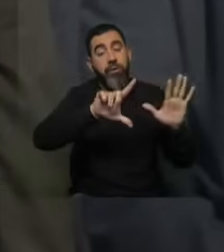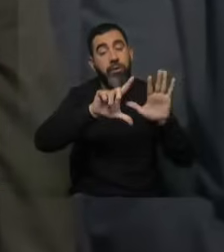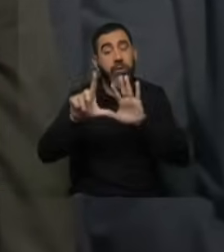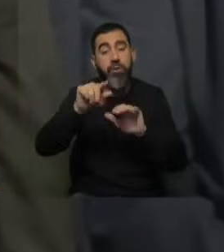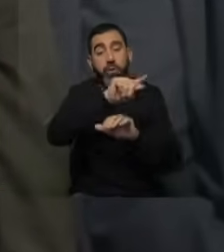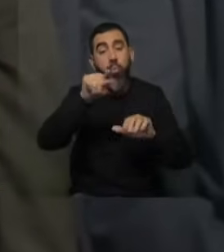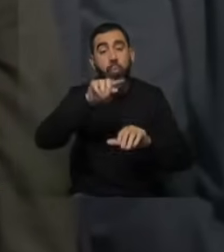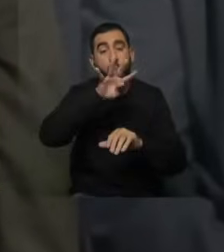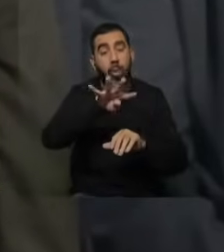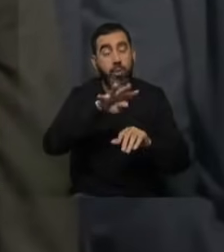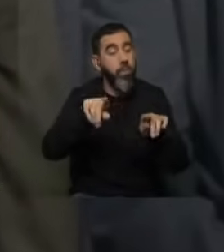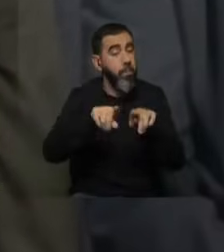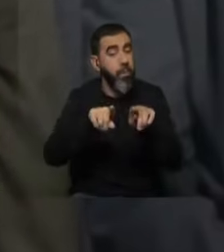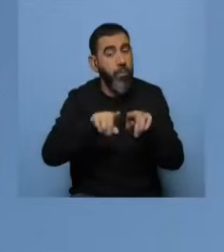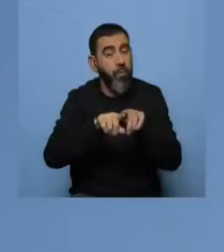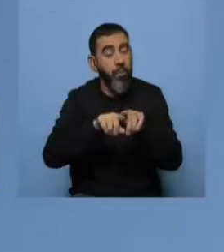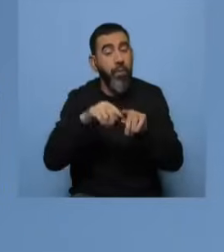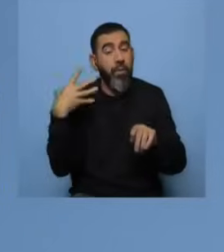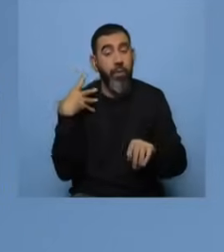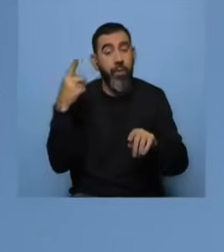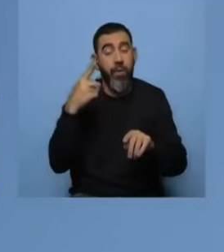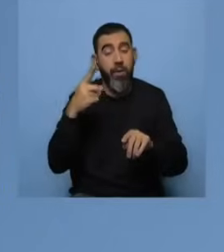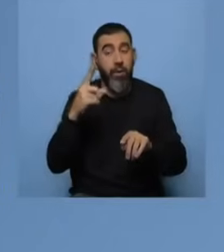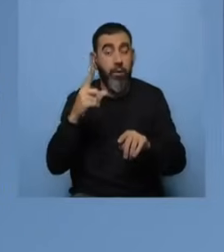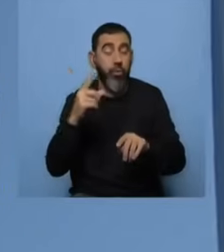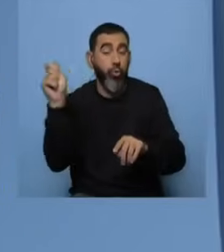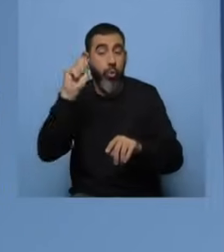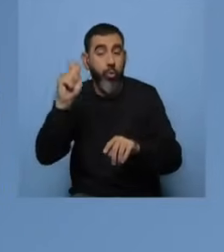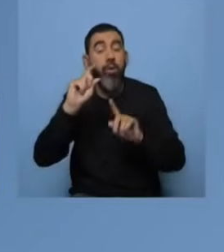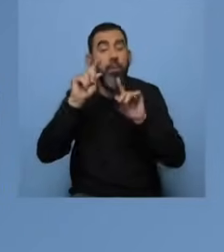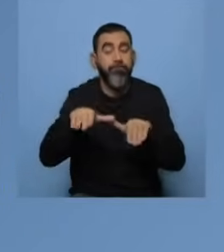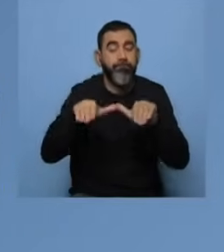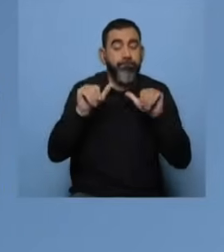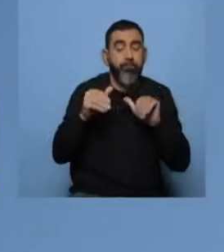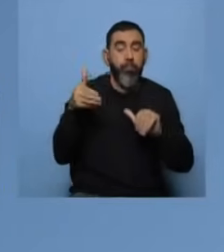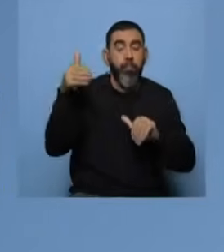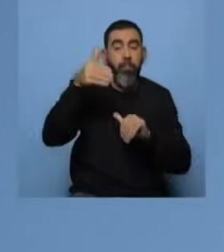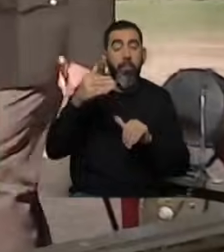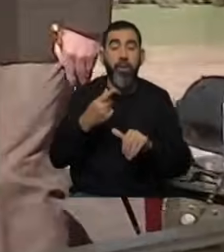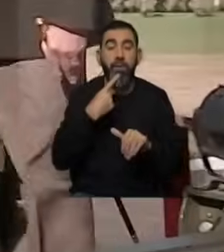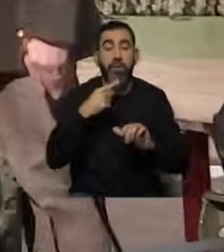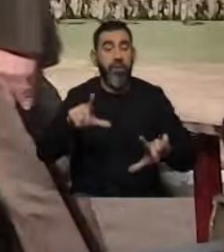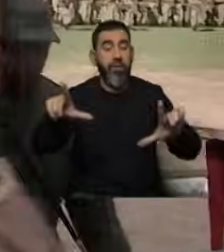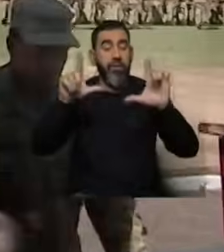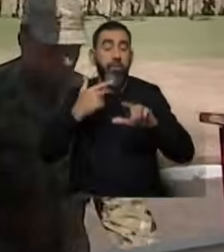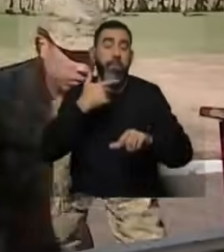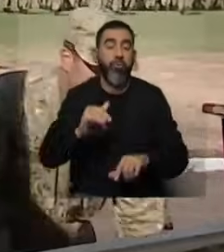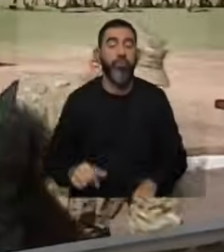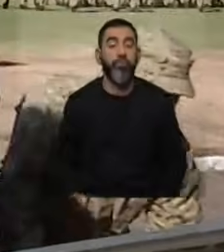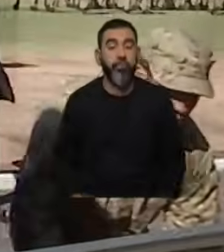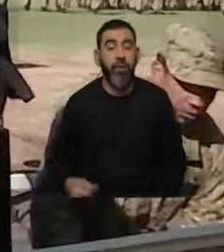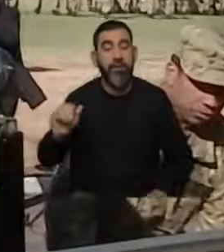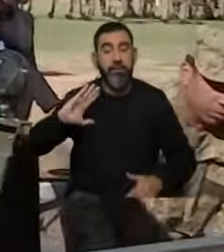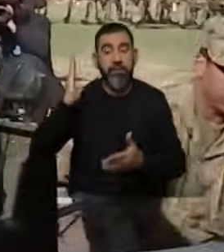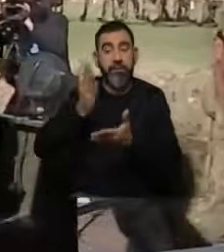numeral 4 es el mismo que señala que los directores de entes autónomos también deben abstenerse de la participación como candidatos de una elección la sanción